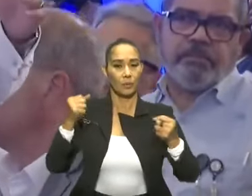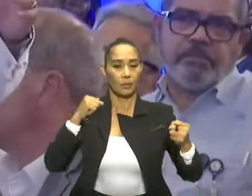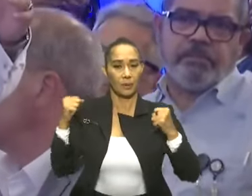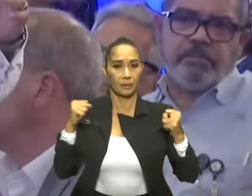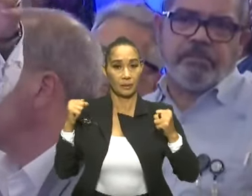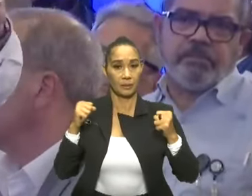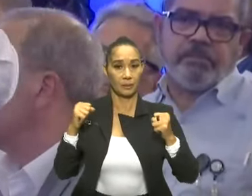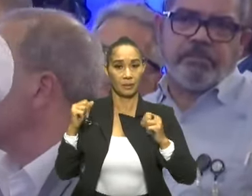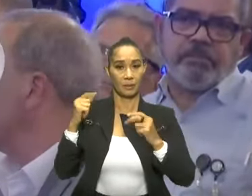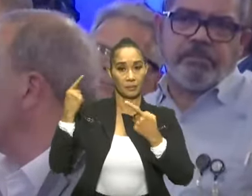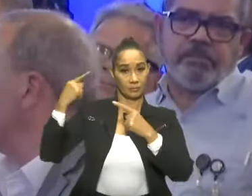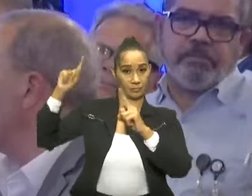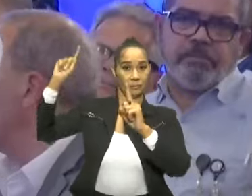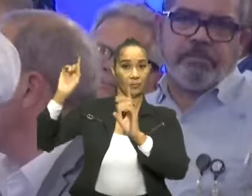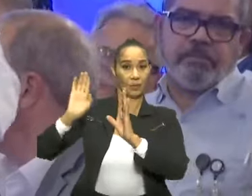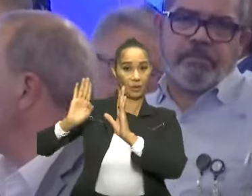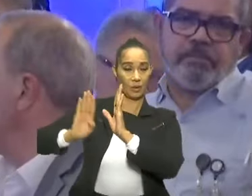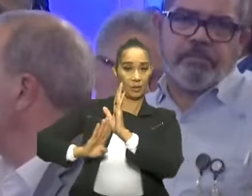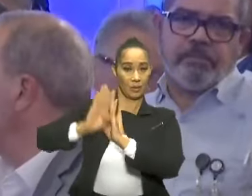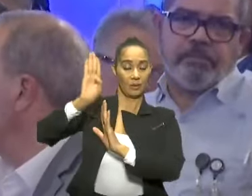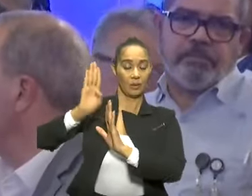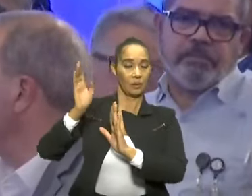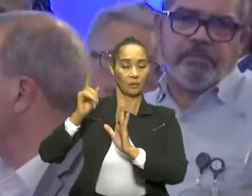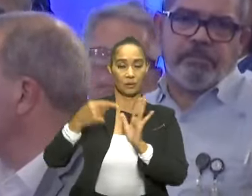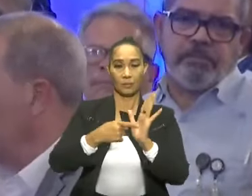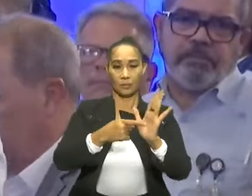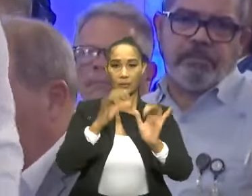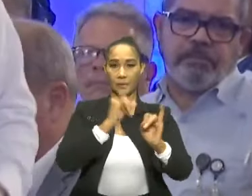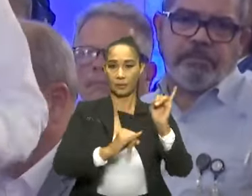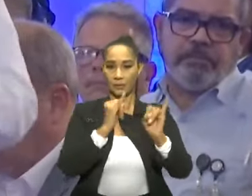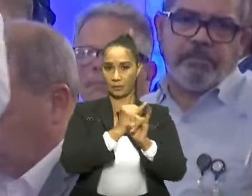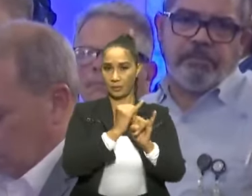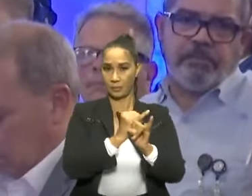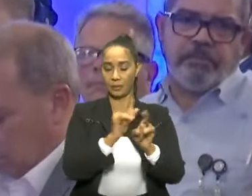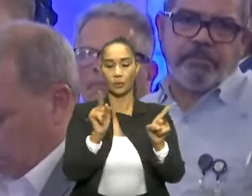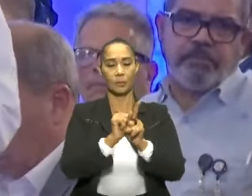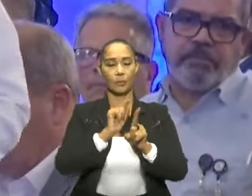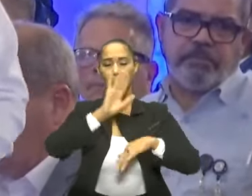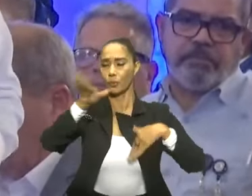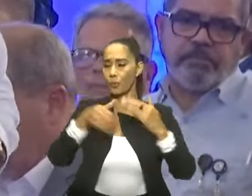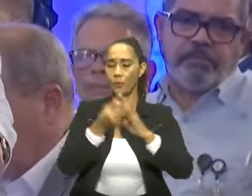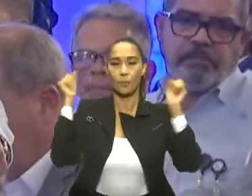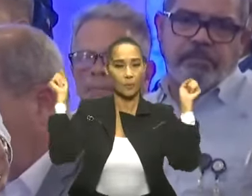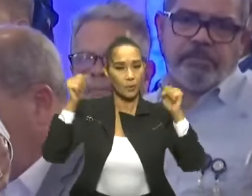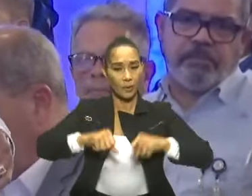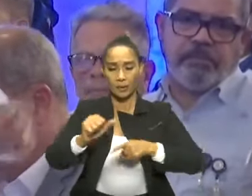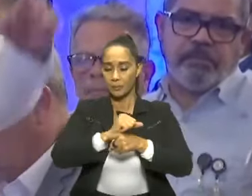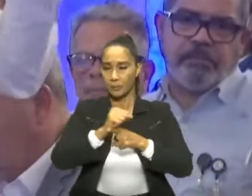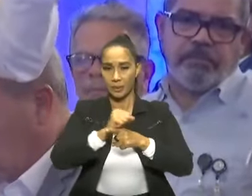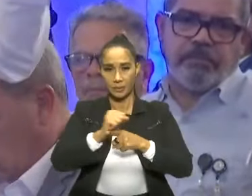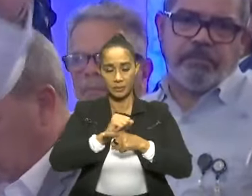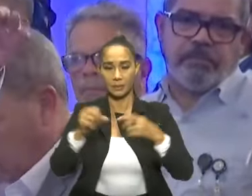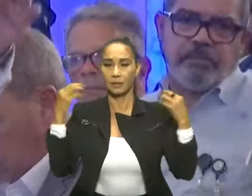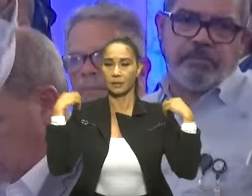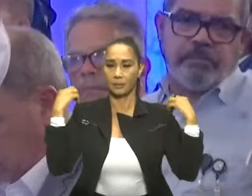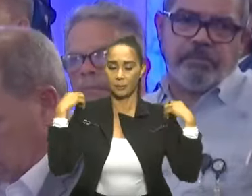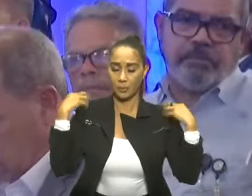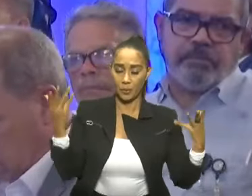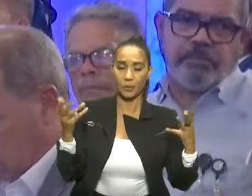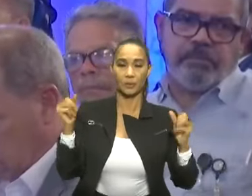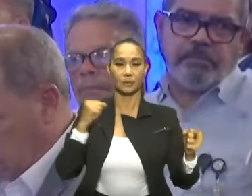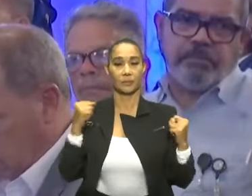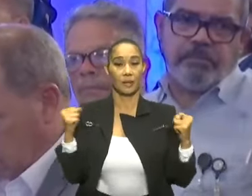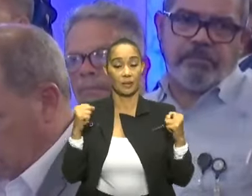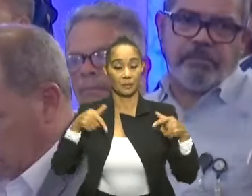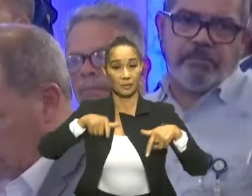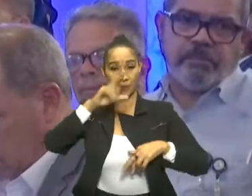alto rendimiento, que son los que nos proyectan internacionalmente, sino que todo el mundo tiene derecho a hacer deporte, a hacer